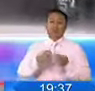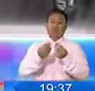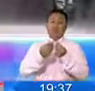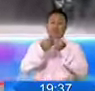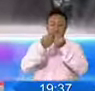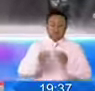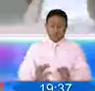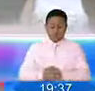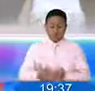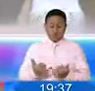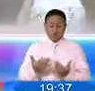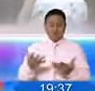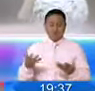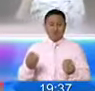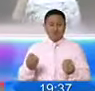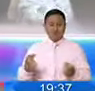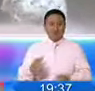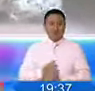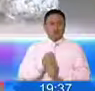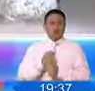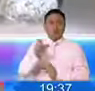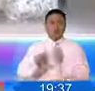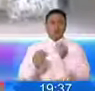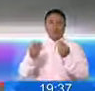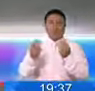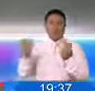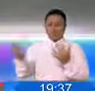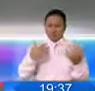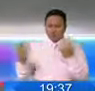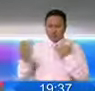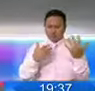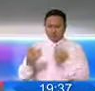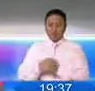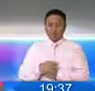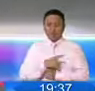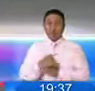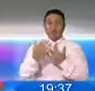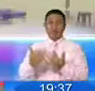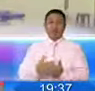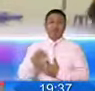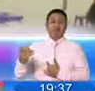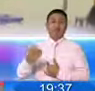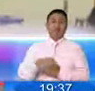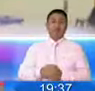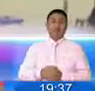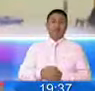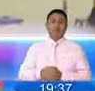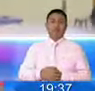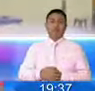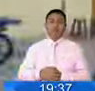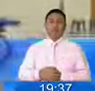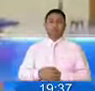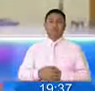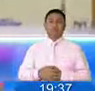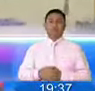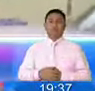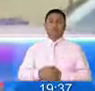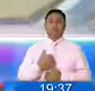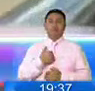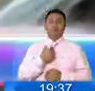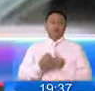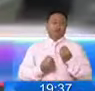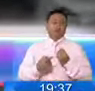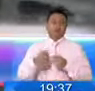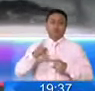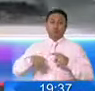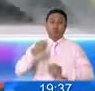incalculables, lo que hoy buscan recuperar atendiendo a cientos de personas que por estos días permanecen en la frontera. Muy bastante, ¿no? Y hasta nosotros también nos podíamos tampoco venir a trabajar